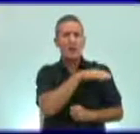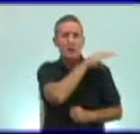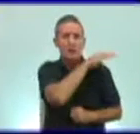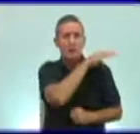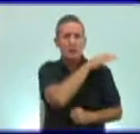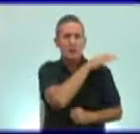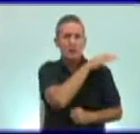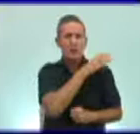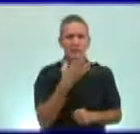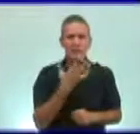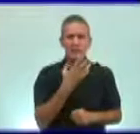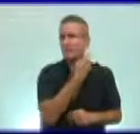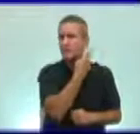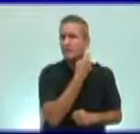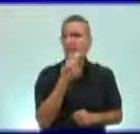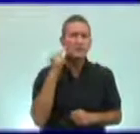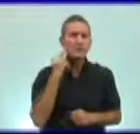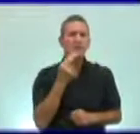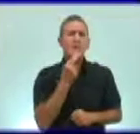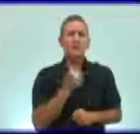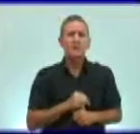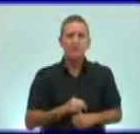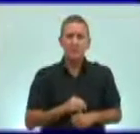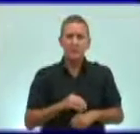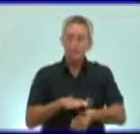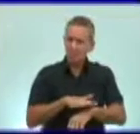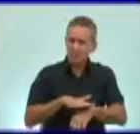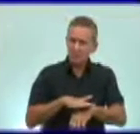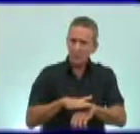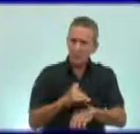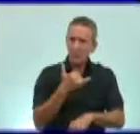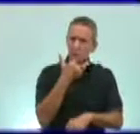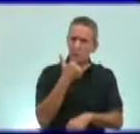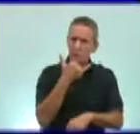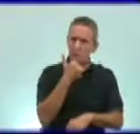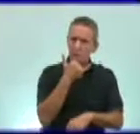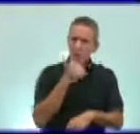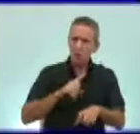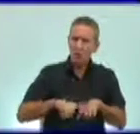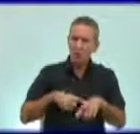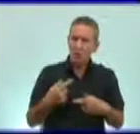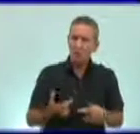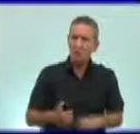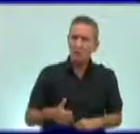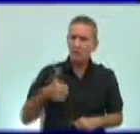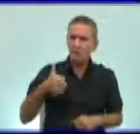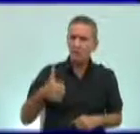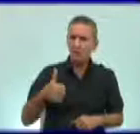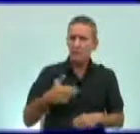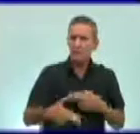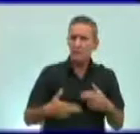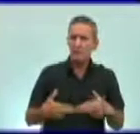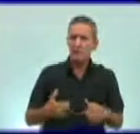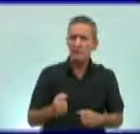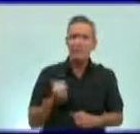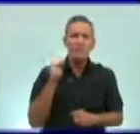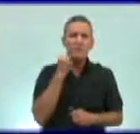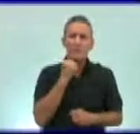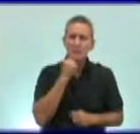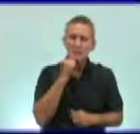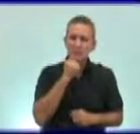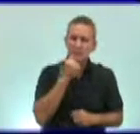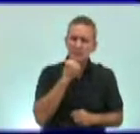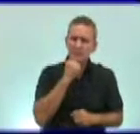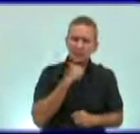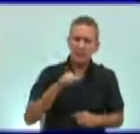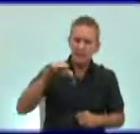les deben perdonar sus errores porque el bien que hicieron fue más que su falta. Por lo tanto, para Martí,